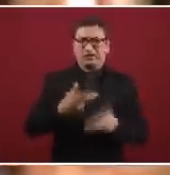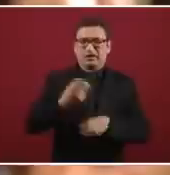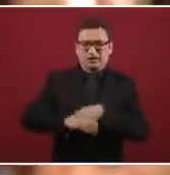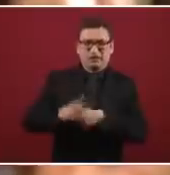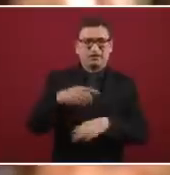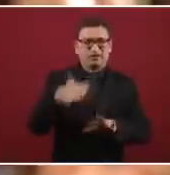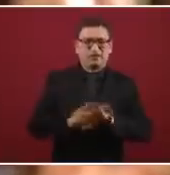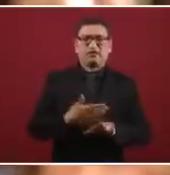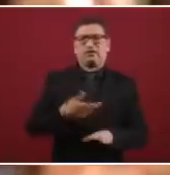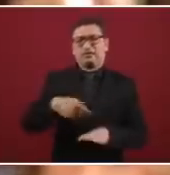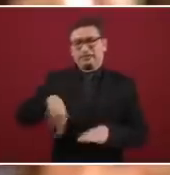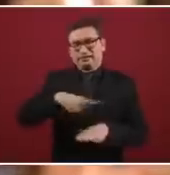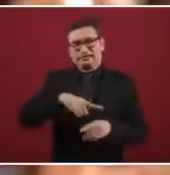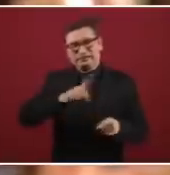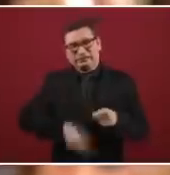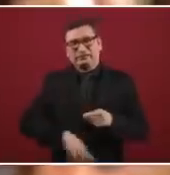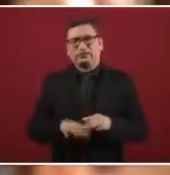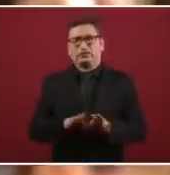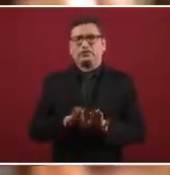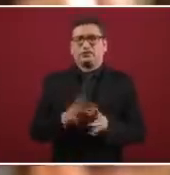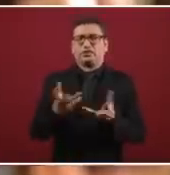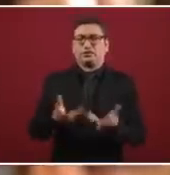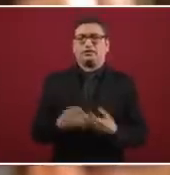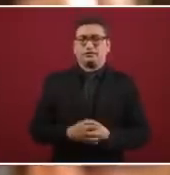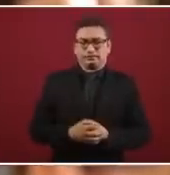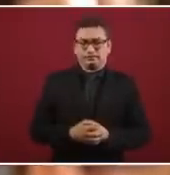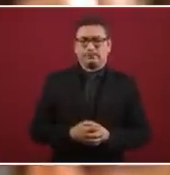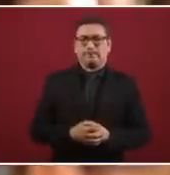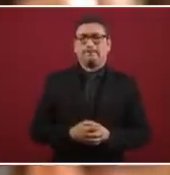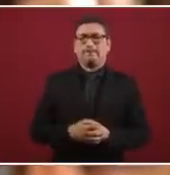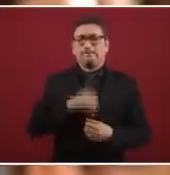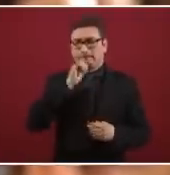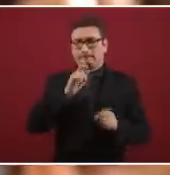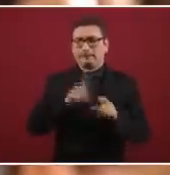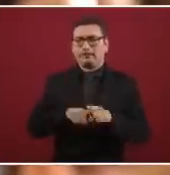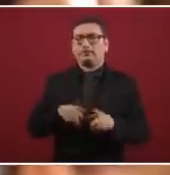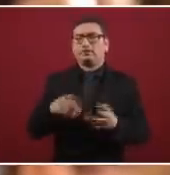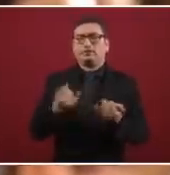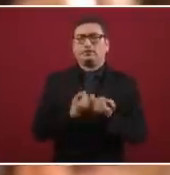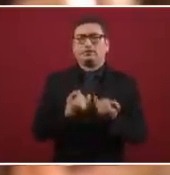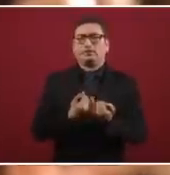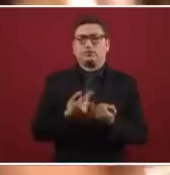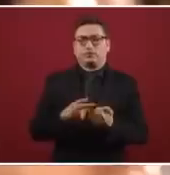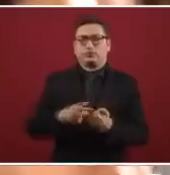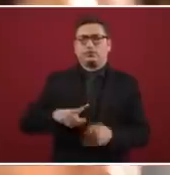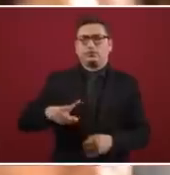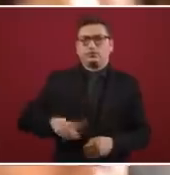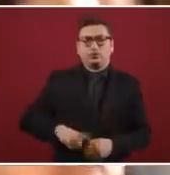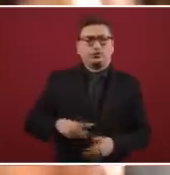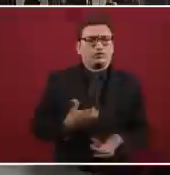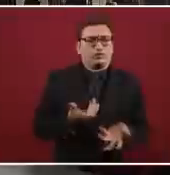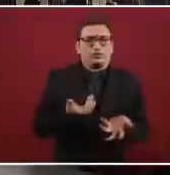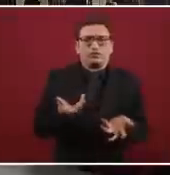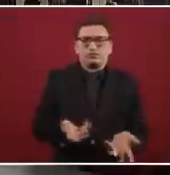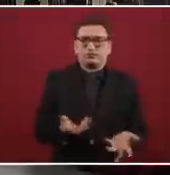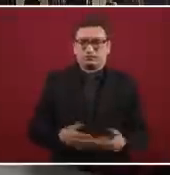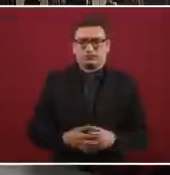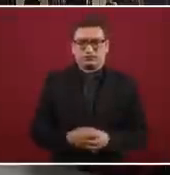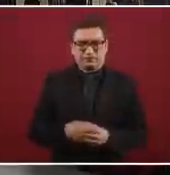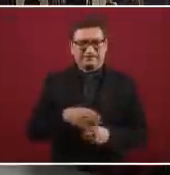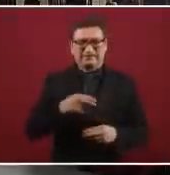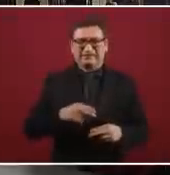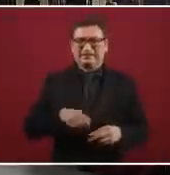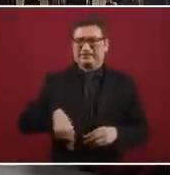crímenes? Y sobre todo, presidente, pues también, ¿qué puede hacer el Estado para combatir este nivel